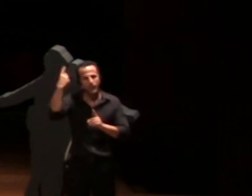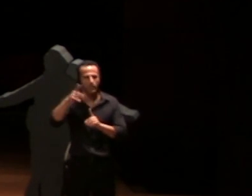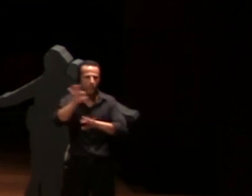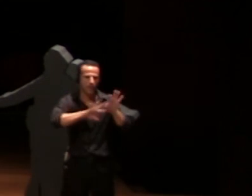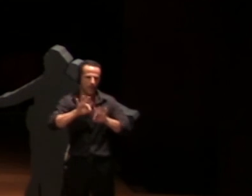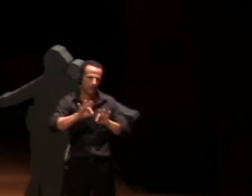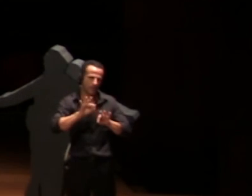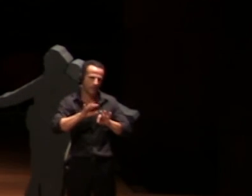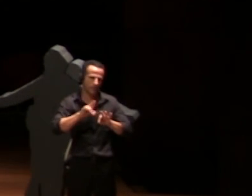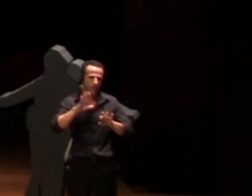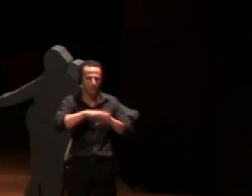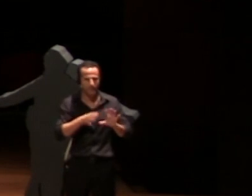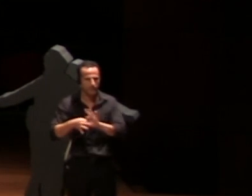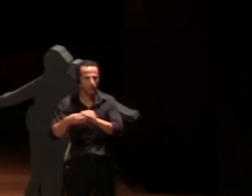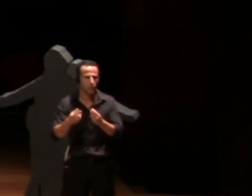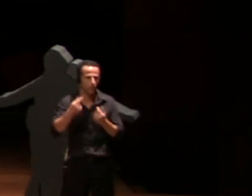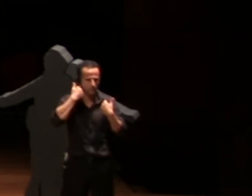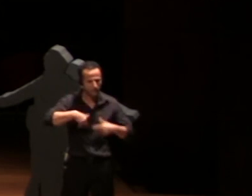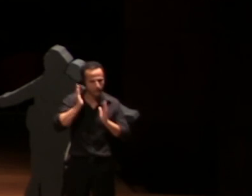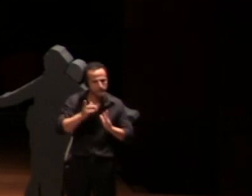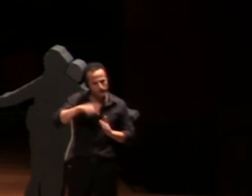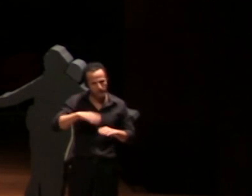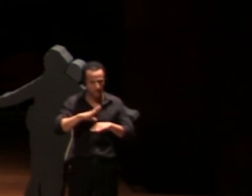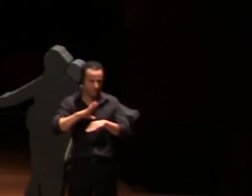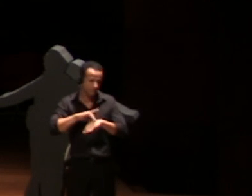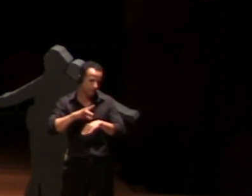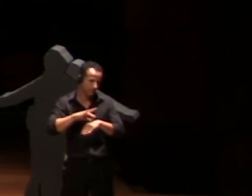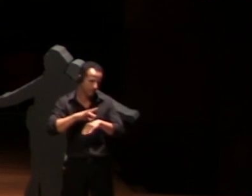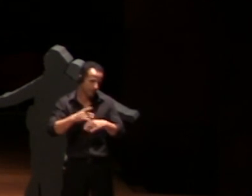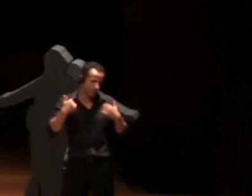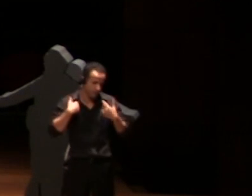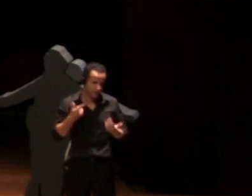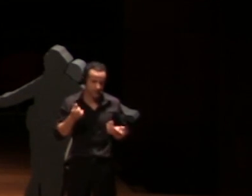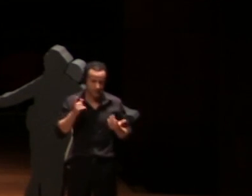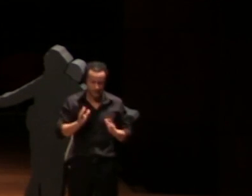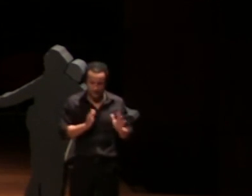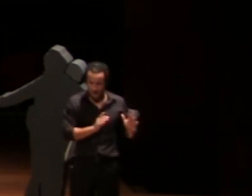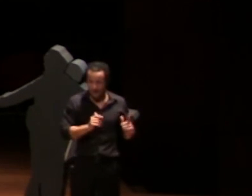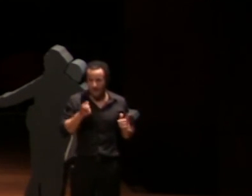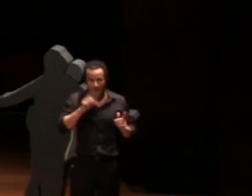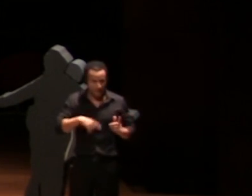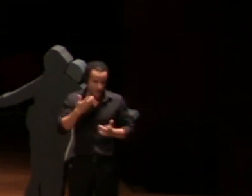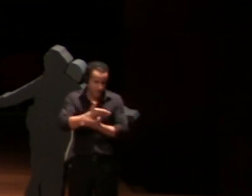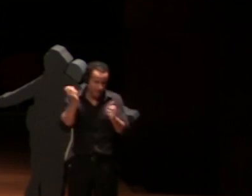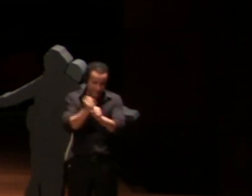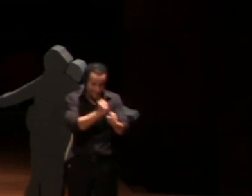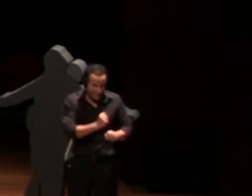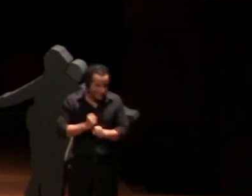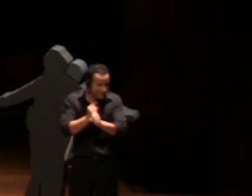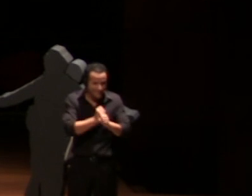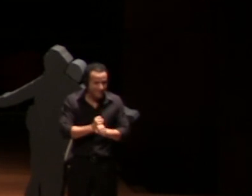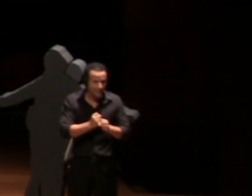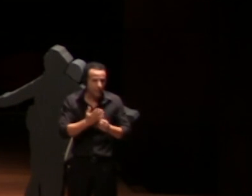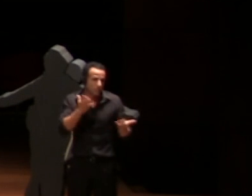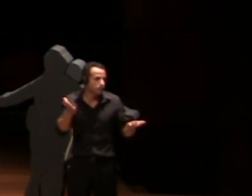del paciente. Bueno, y como no puede ser de otra manera, gran parte de todos estos trabajos se han hecho